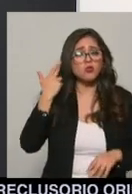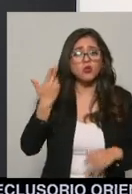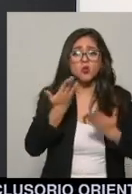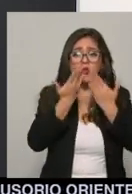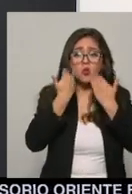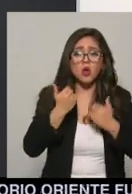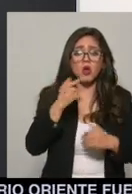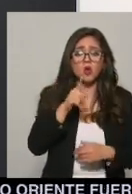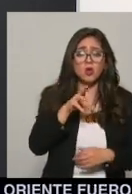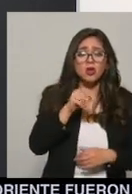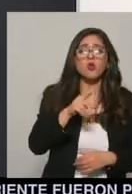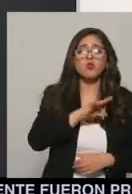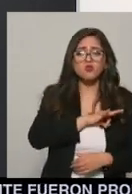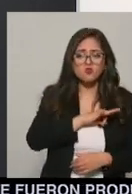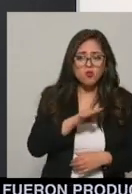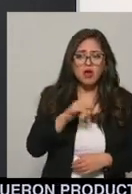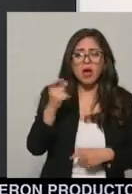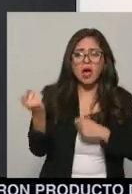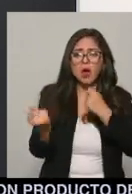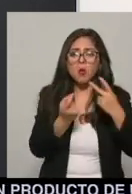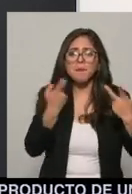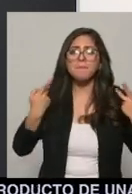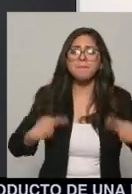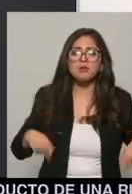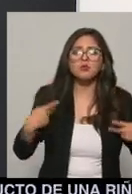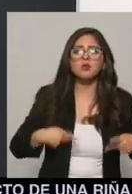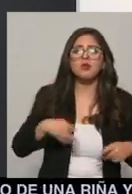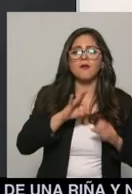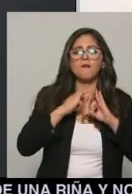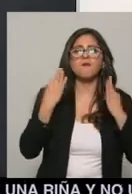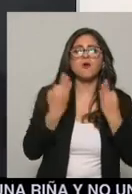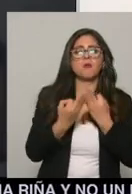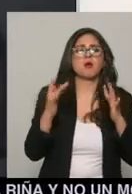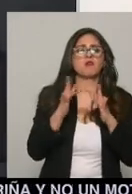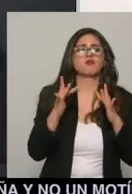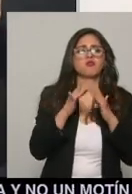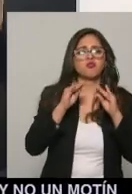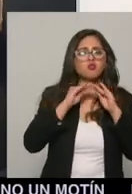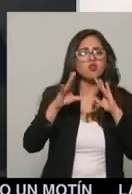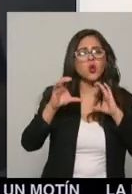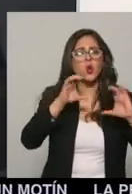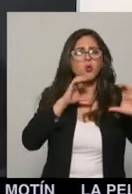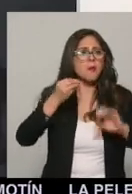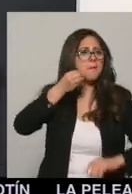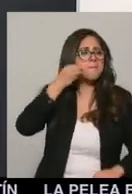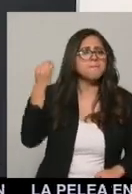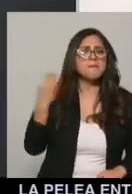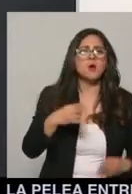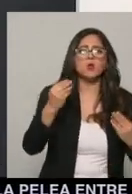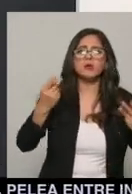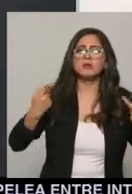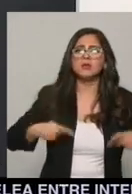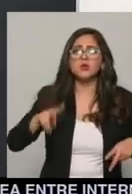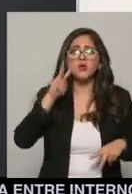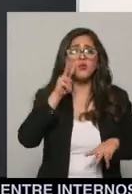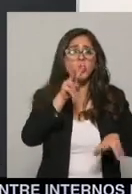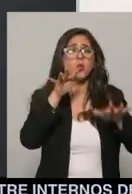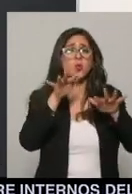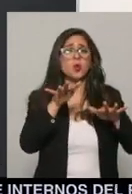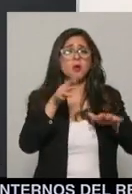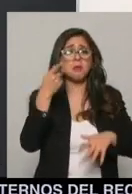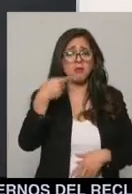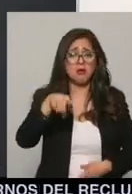no hay medio. Puede ser que alguien tenga un medio de comunicación increíble, con un rating increíble, pero a veces